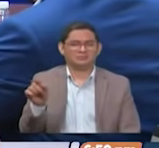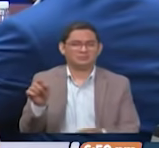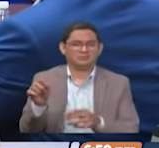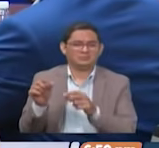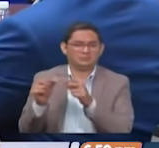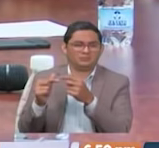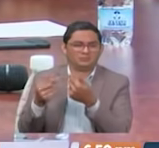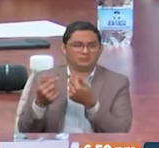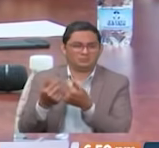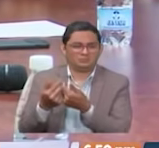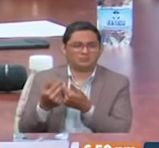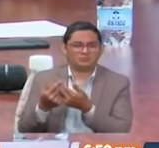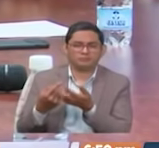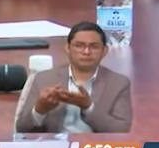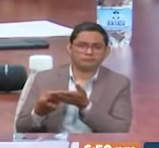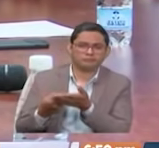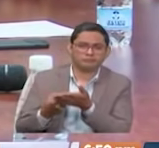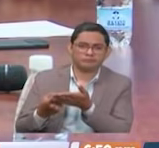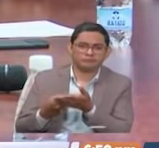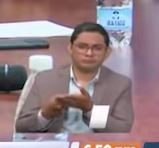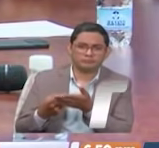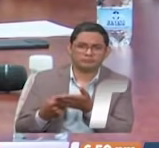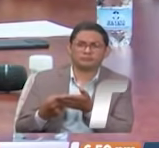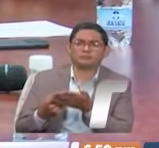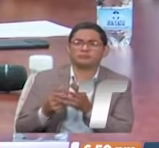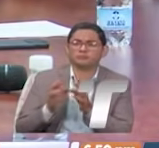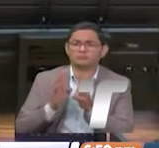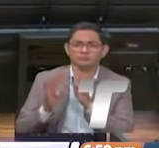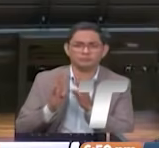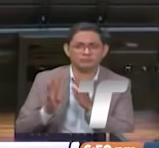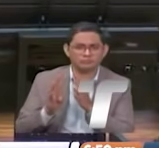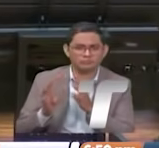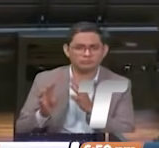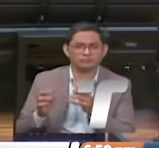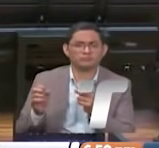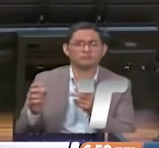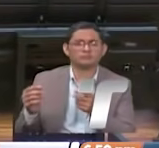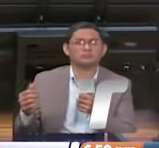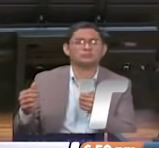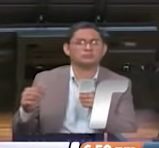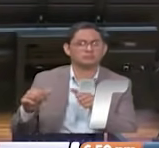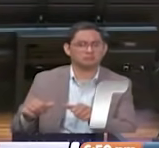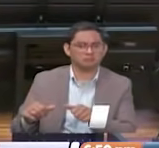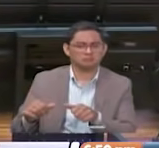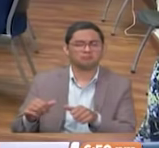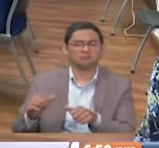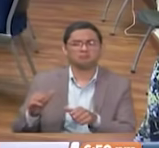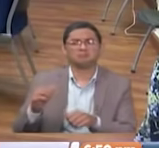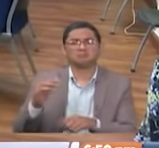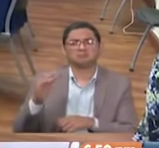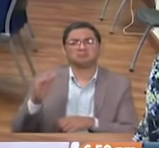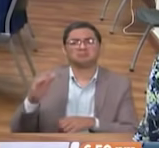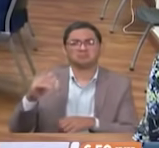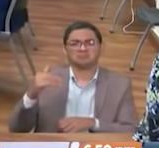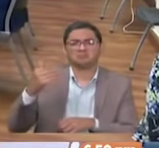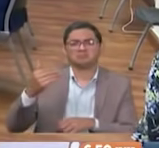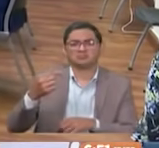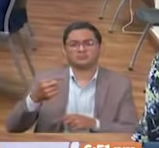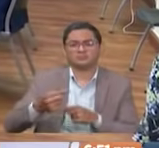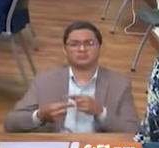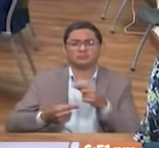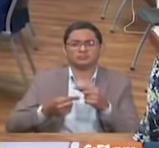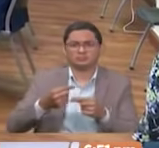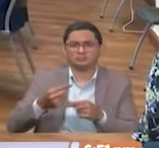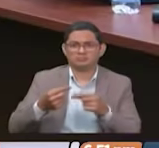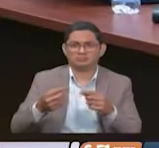con quienes estamos realizando las coordinaciones necesarias para precisamente ir de manera gradual